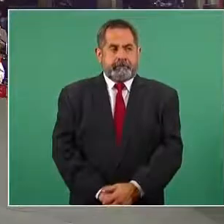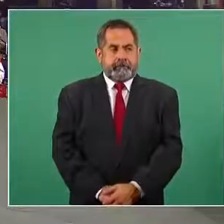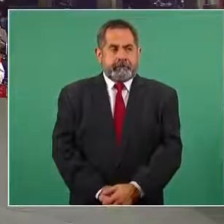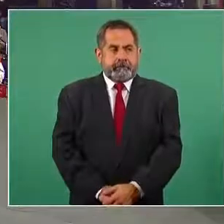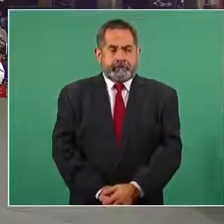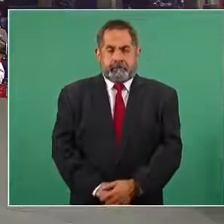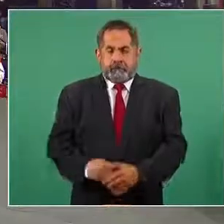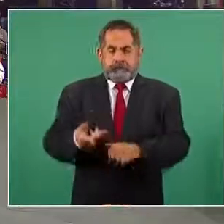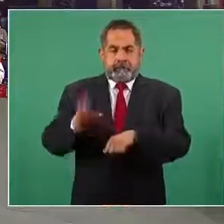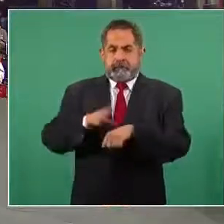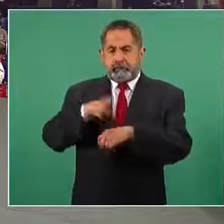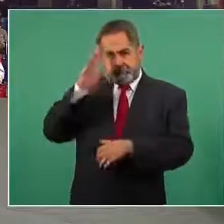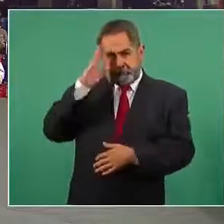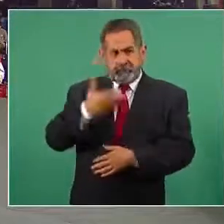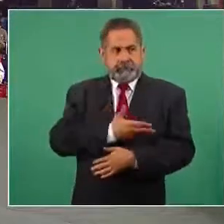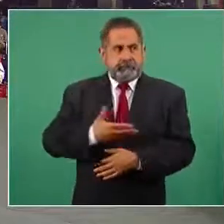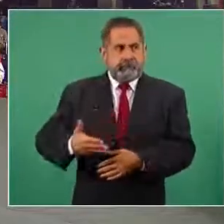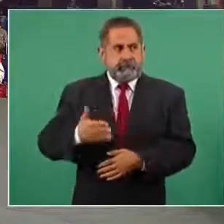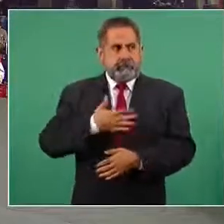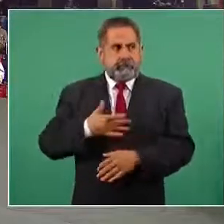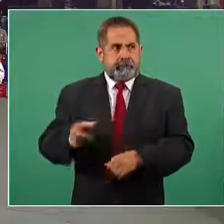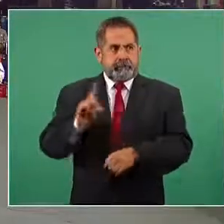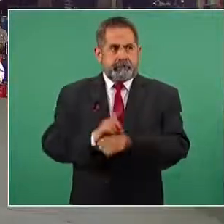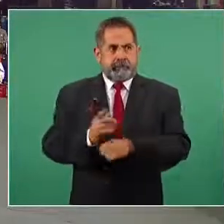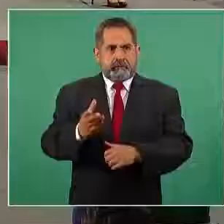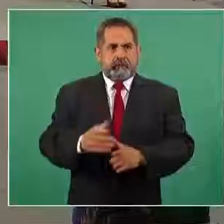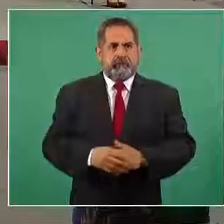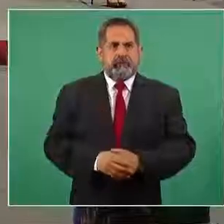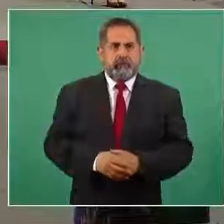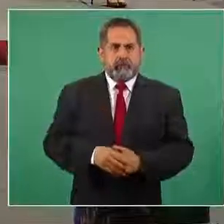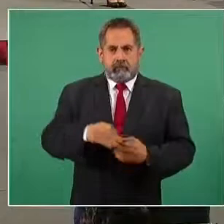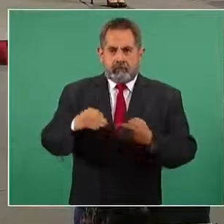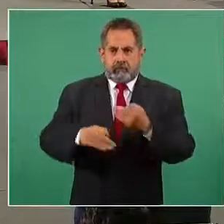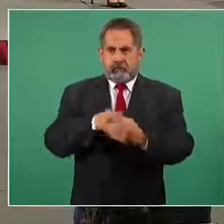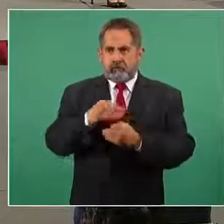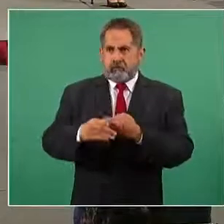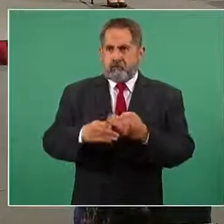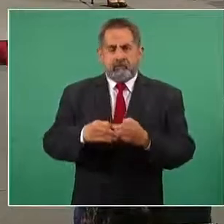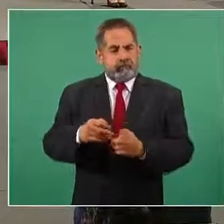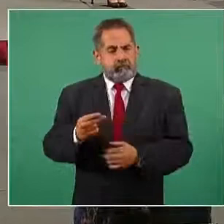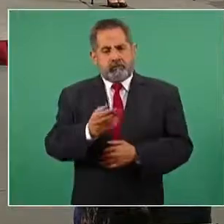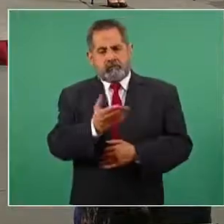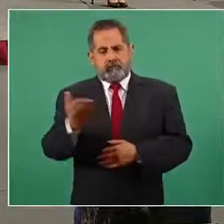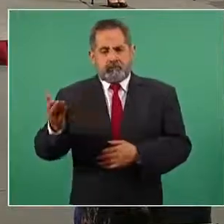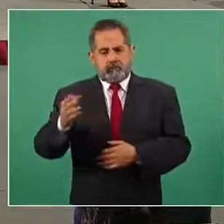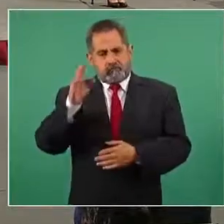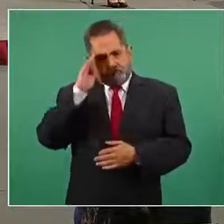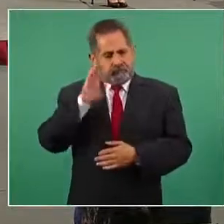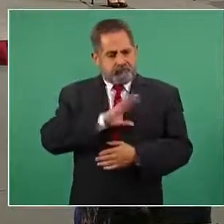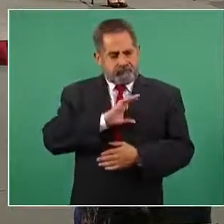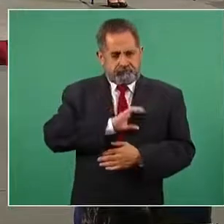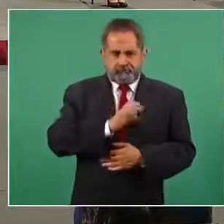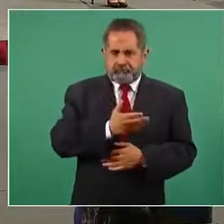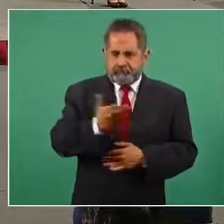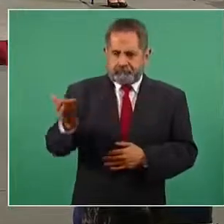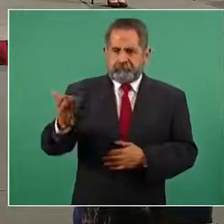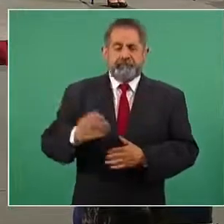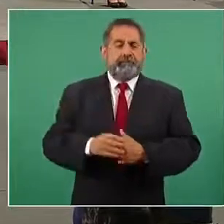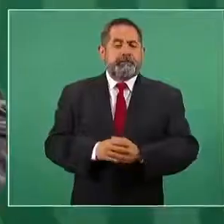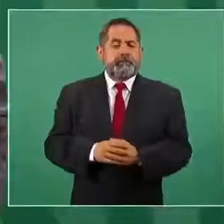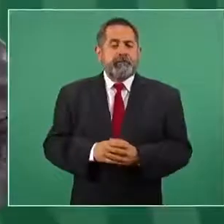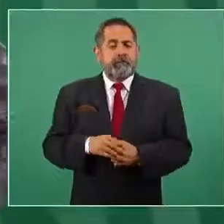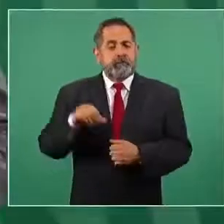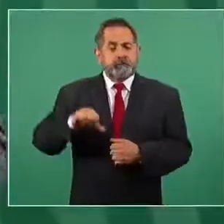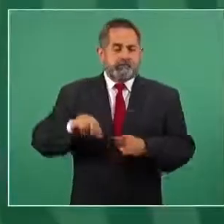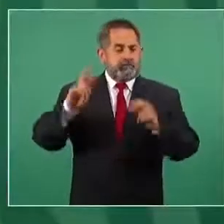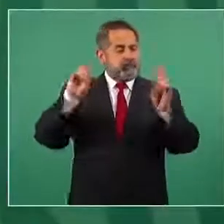Con su permiso, señor presidente, muy buenos días a todos ustedes. Los saludo con afecto. Hoy en el